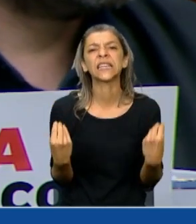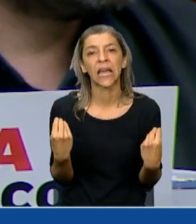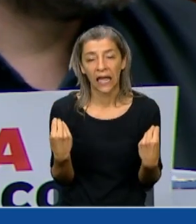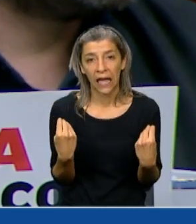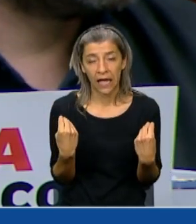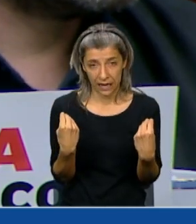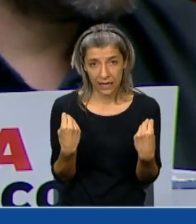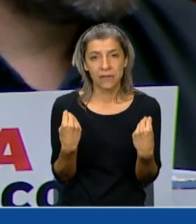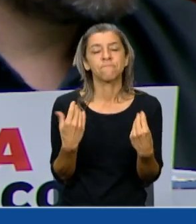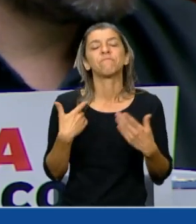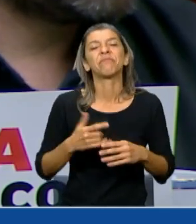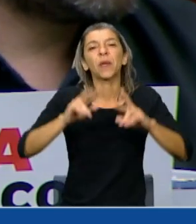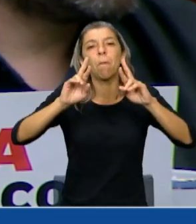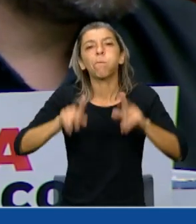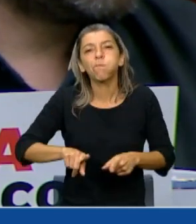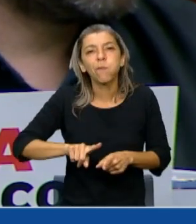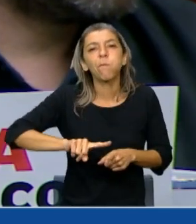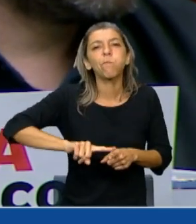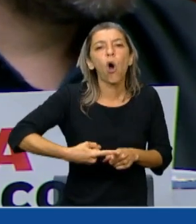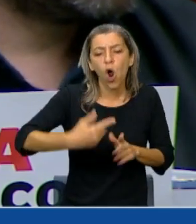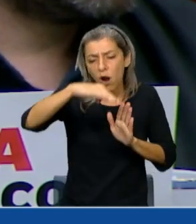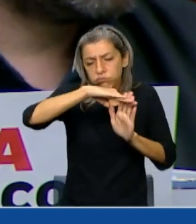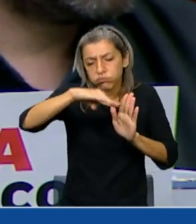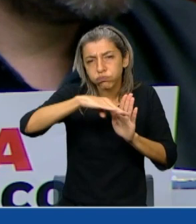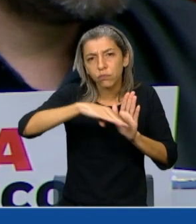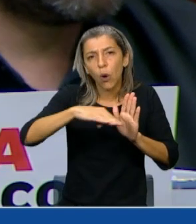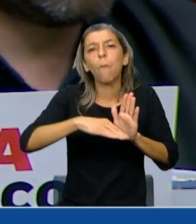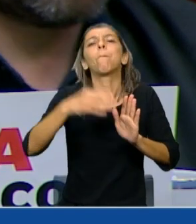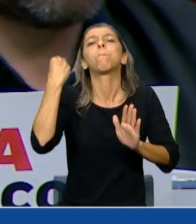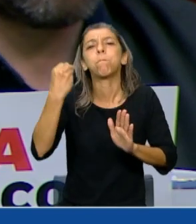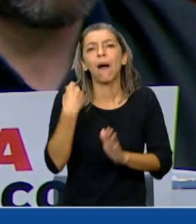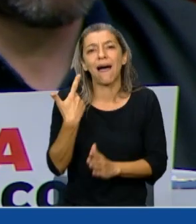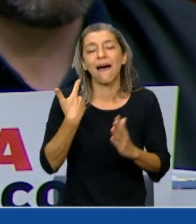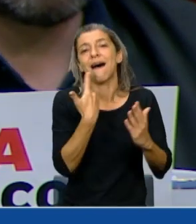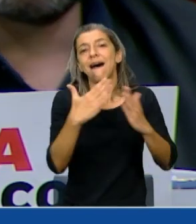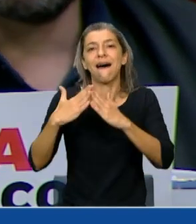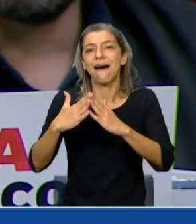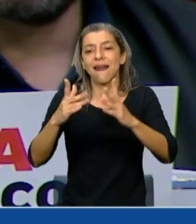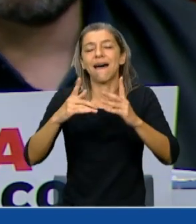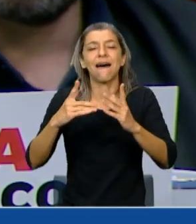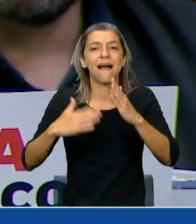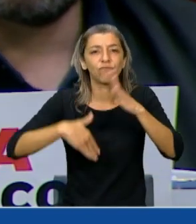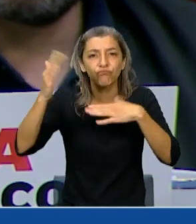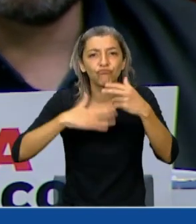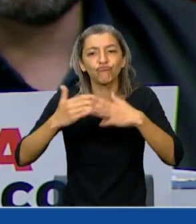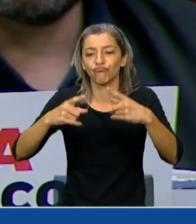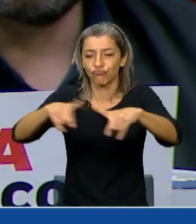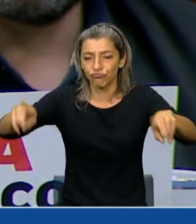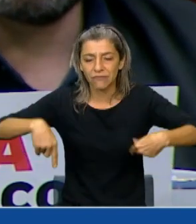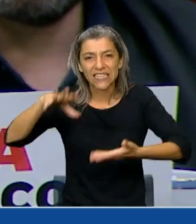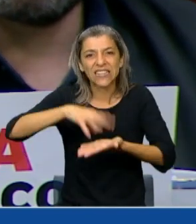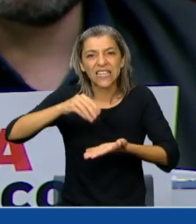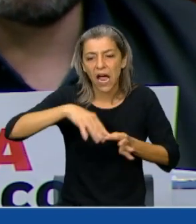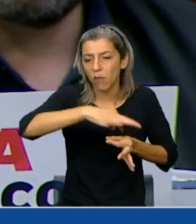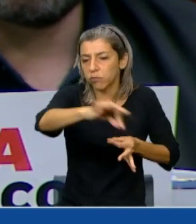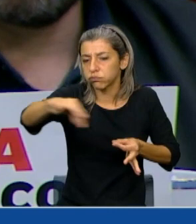decir una política seria de construcción de viviendas, de loteos, de generar un banco de tierras